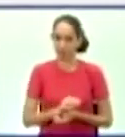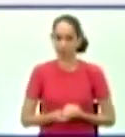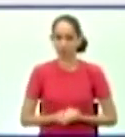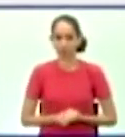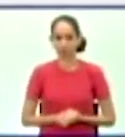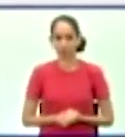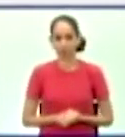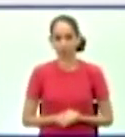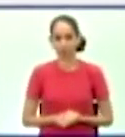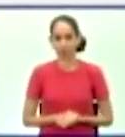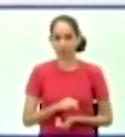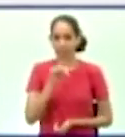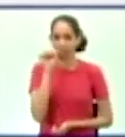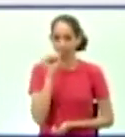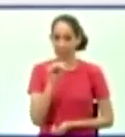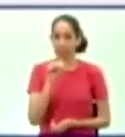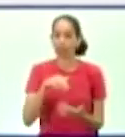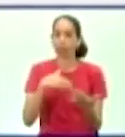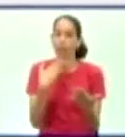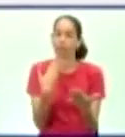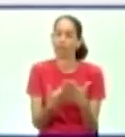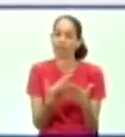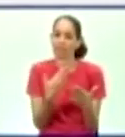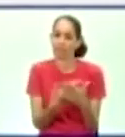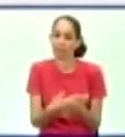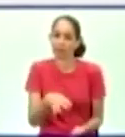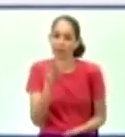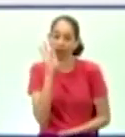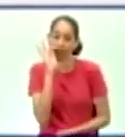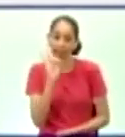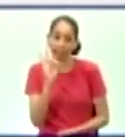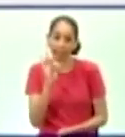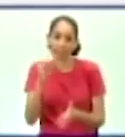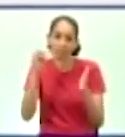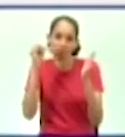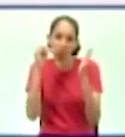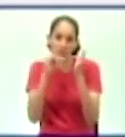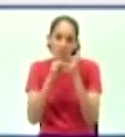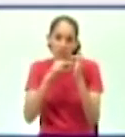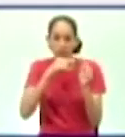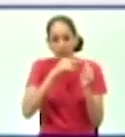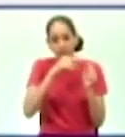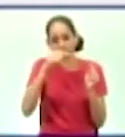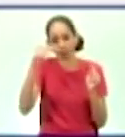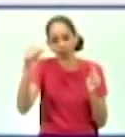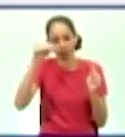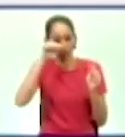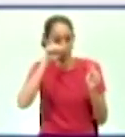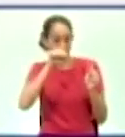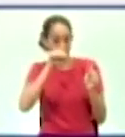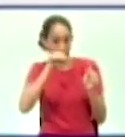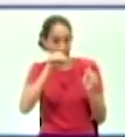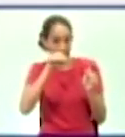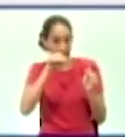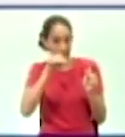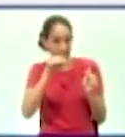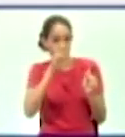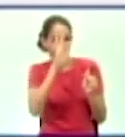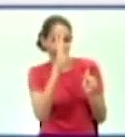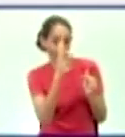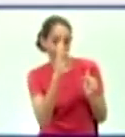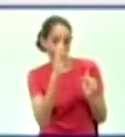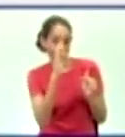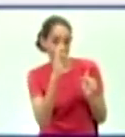que probáramos que F es también punto medio de B. Pero cuando dos triángulos son